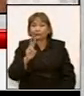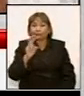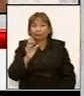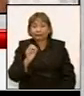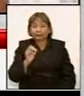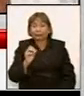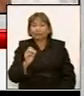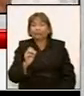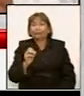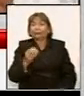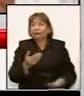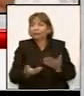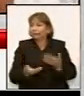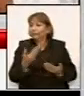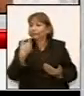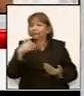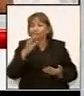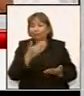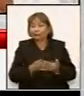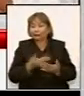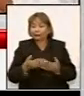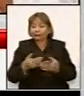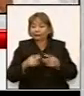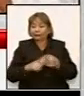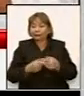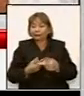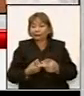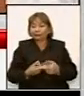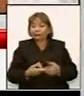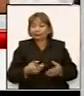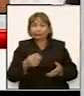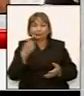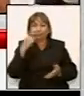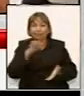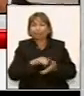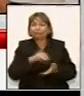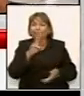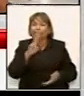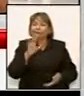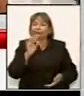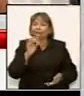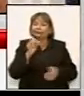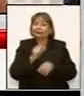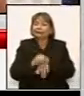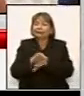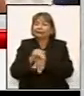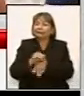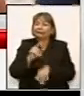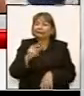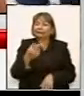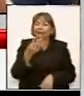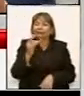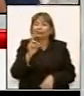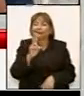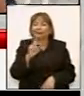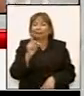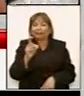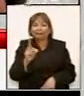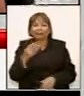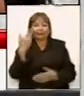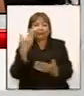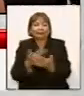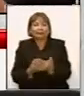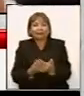1820 y que fue un paso de inicio para el 28 de julio de 1821 para llegar